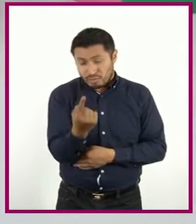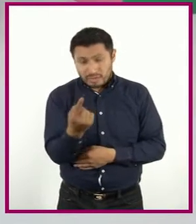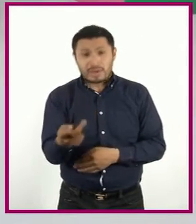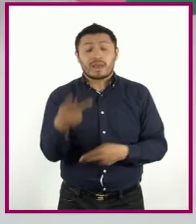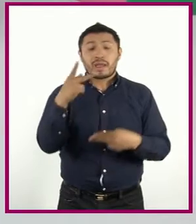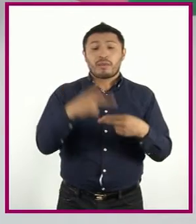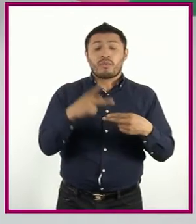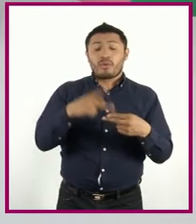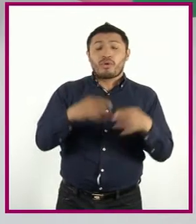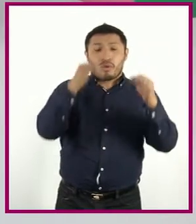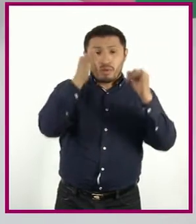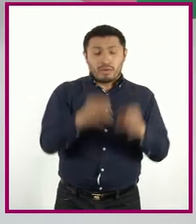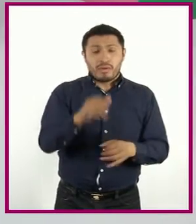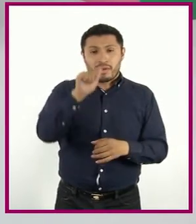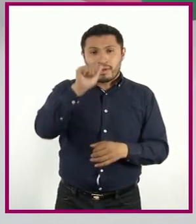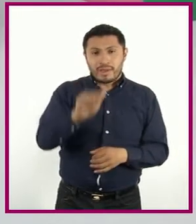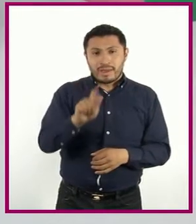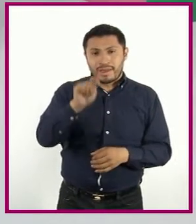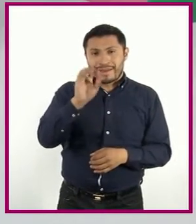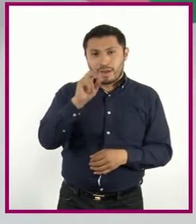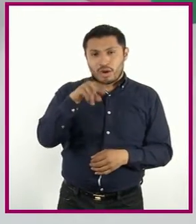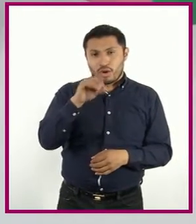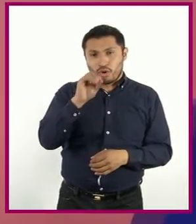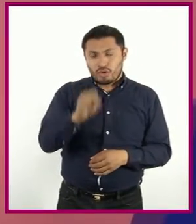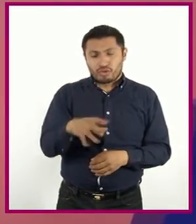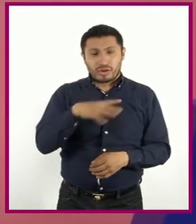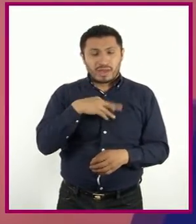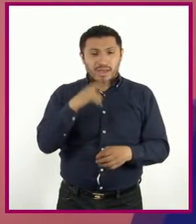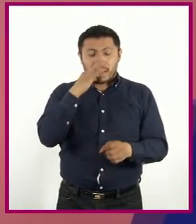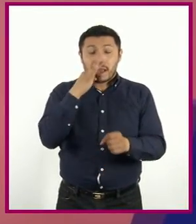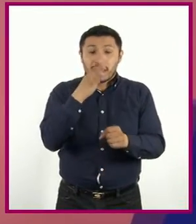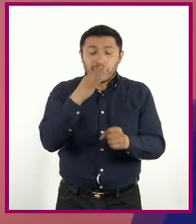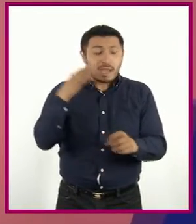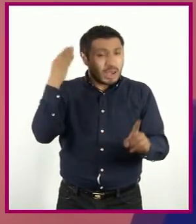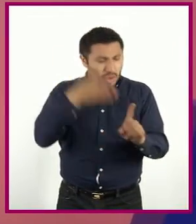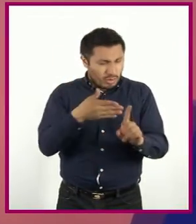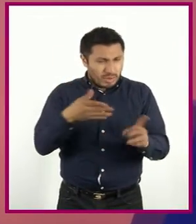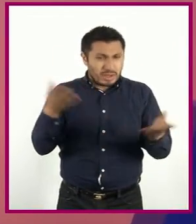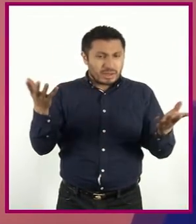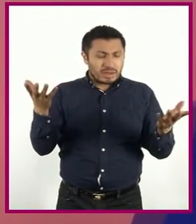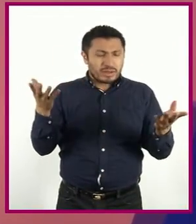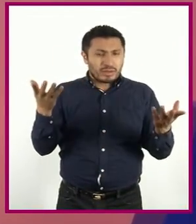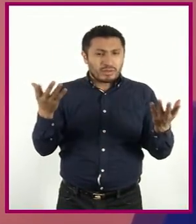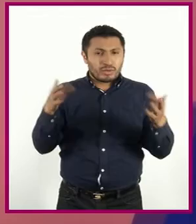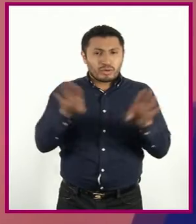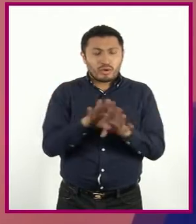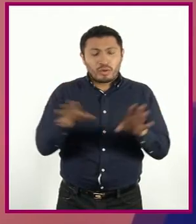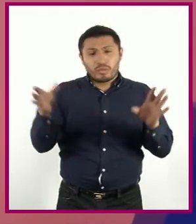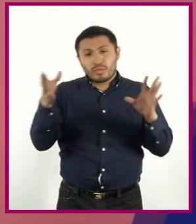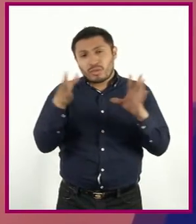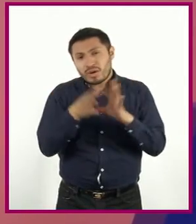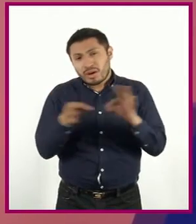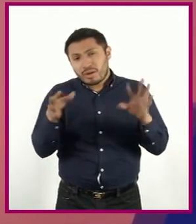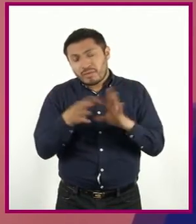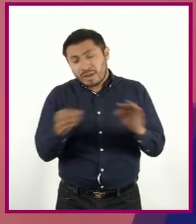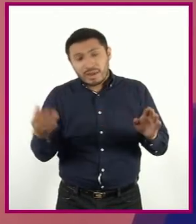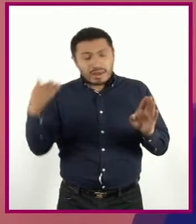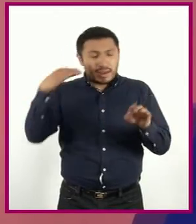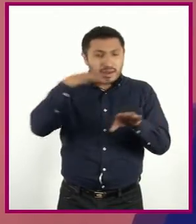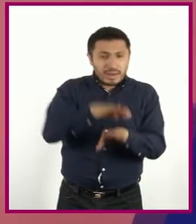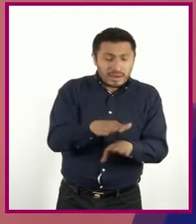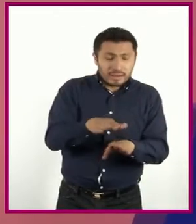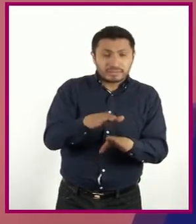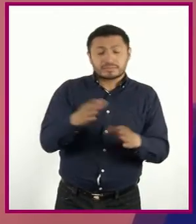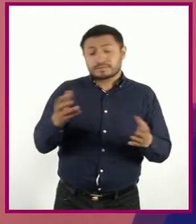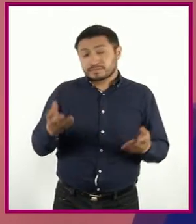pronombres personales átonos tienen la función de actuar como un complemento directo o complemento indirecto